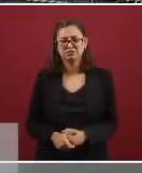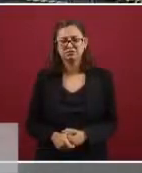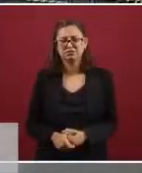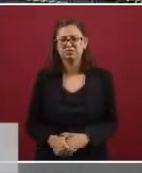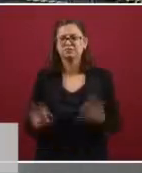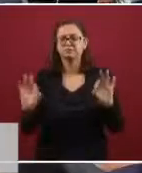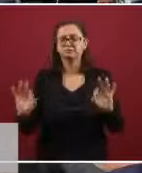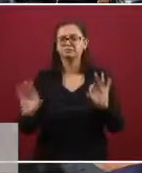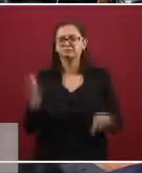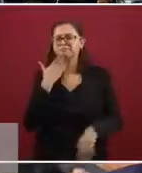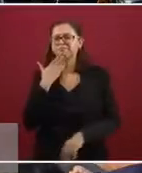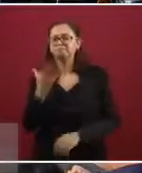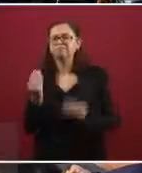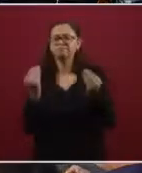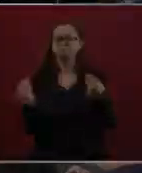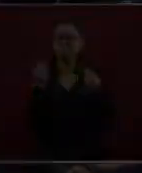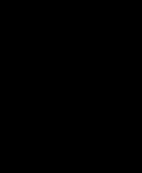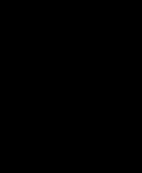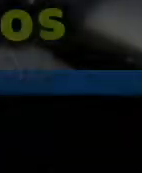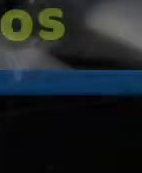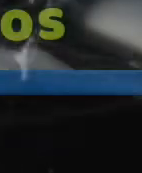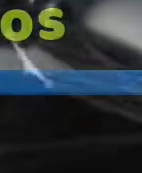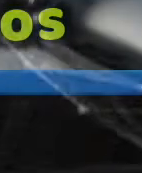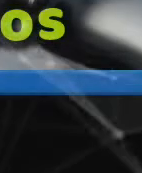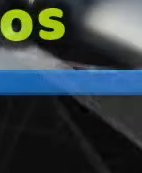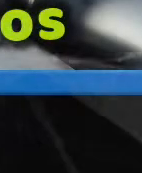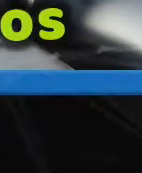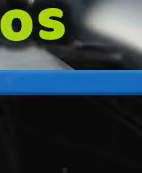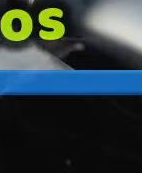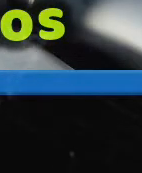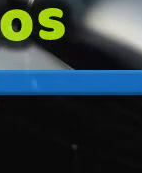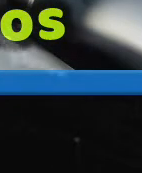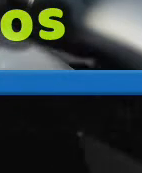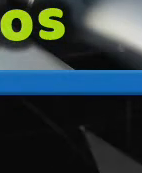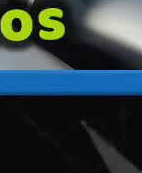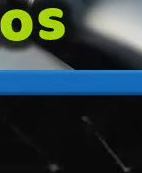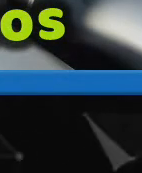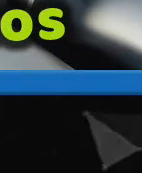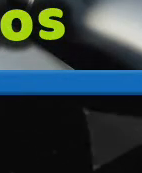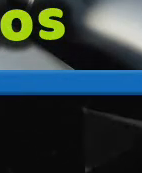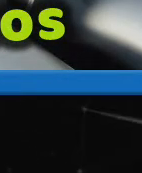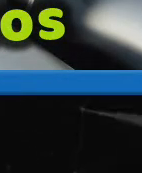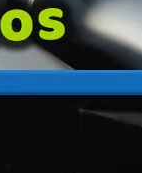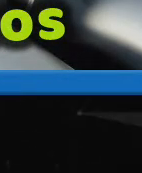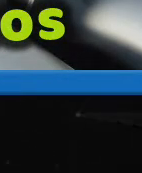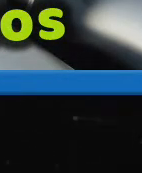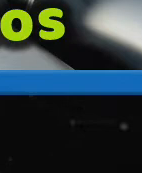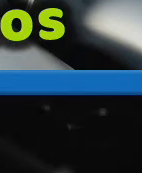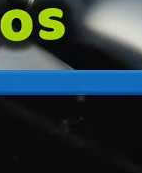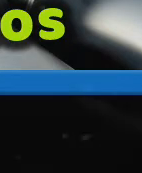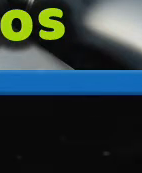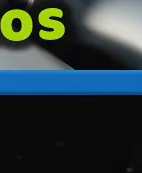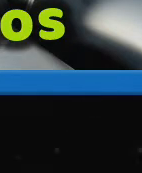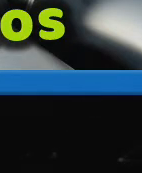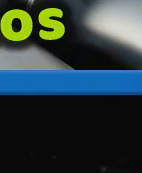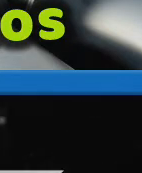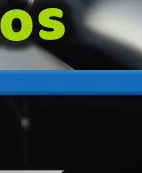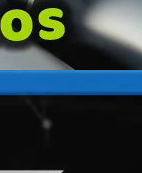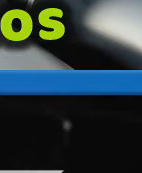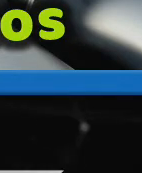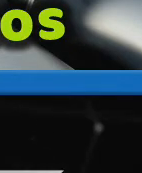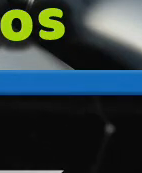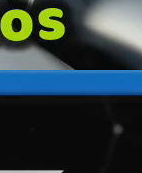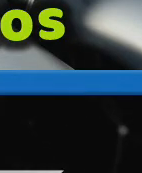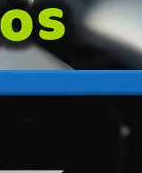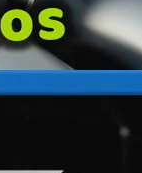bien, muchas gracias. Ya me dijeron que no quieren. Ya estás informado. No olvides darle like a este